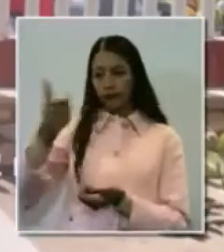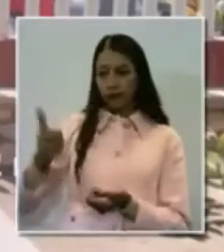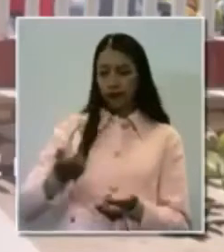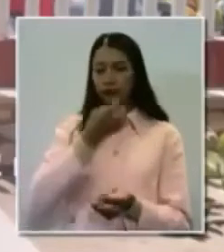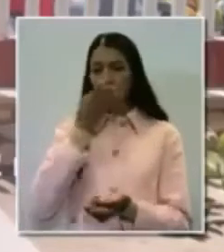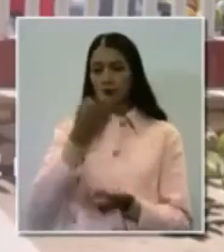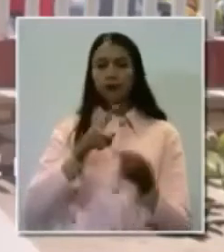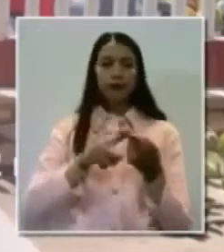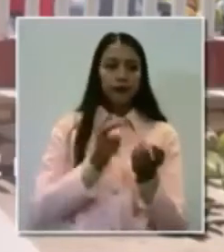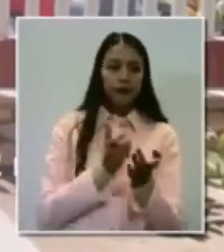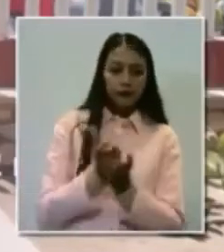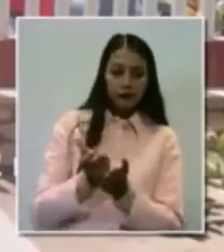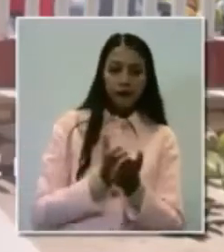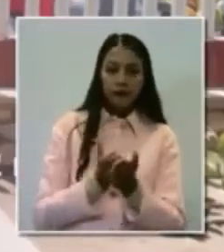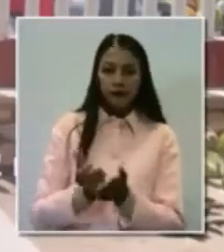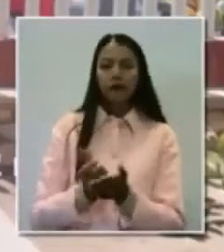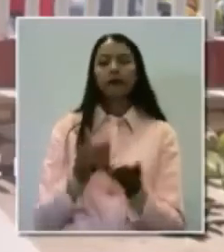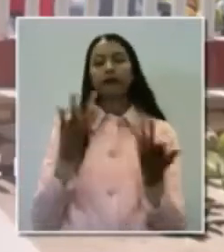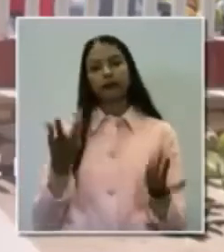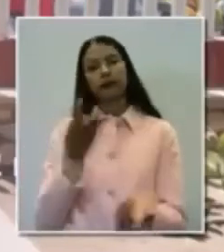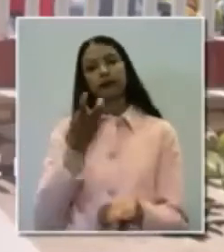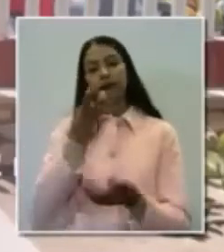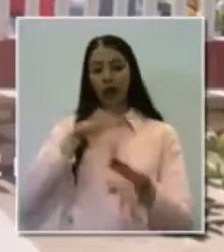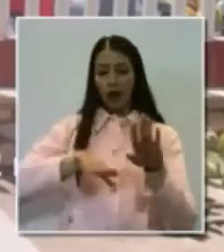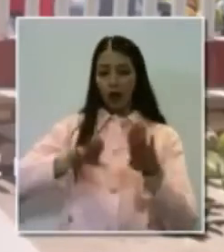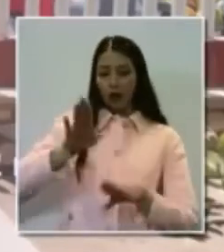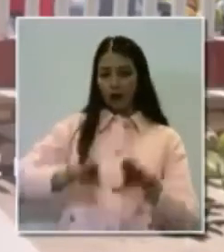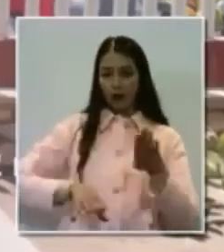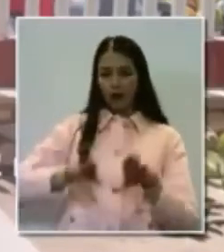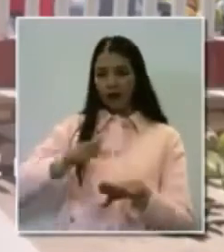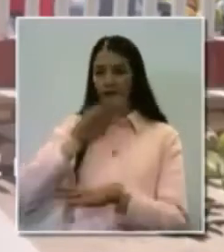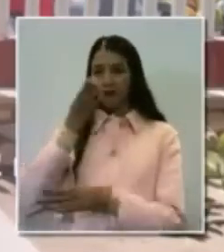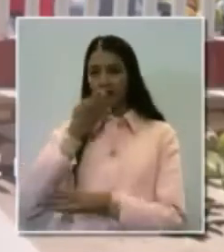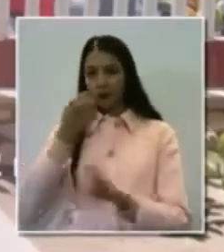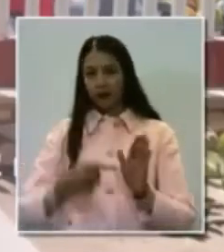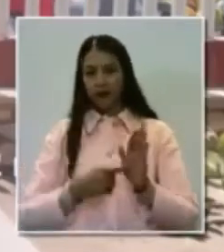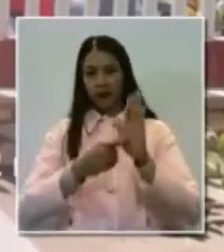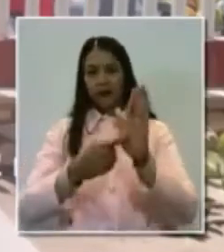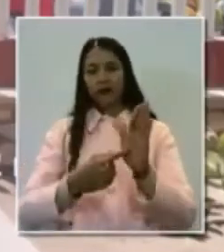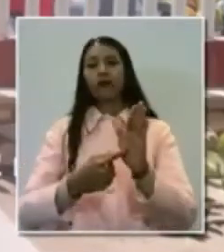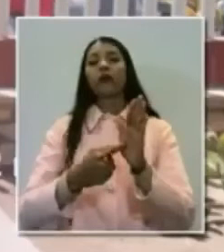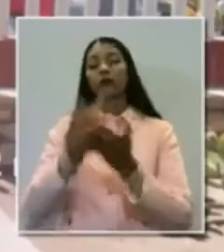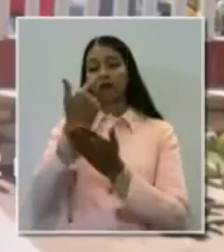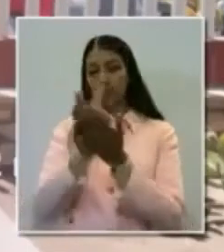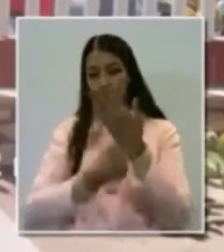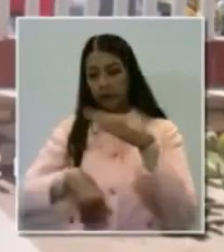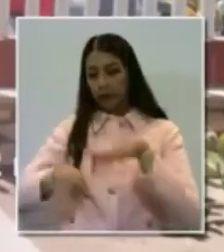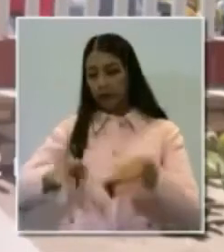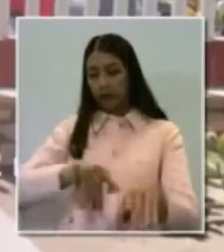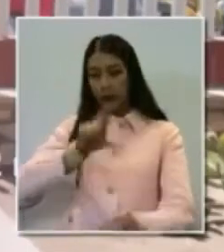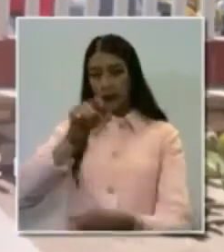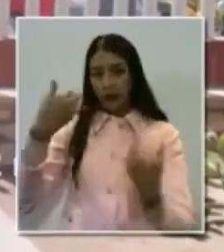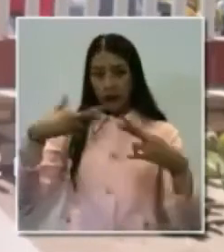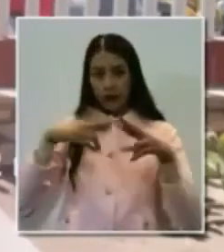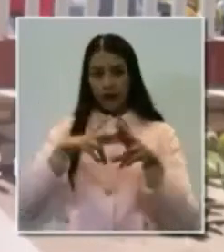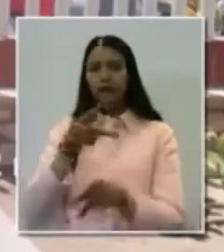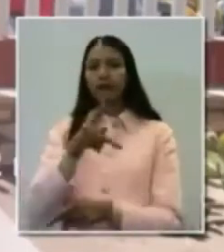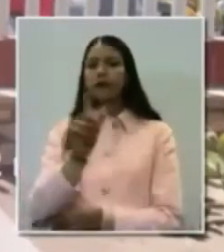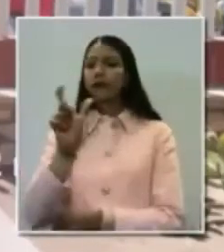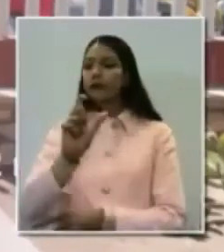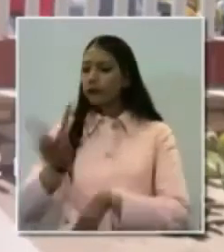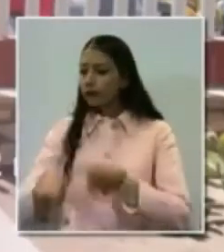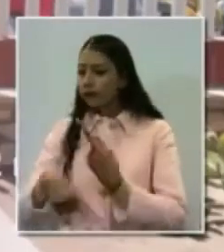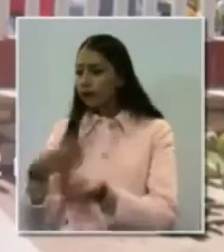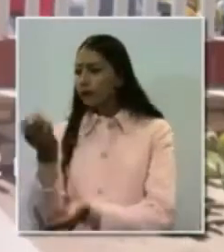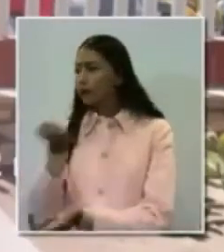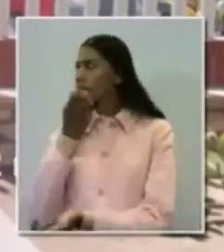lógicamente quiénes cobran ahí. Por lo tanto, es que a veces hay en una escuela que presenta una plantilla laboral de 20 maestros, pero cuando vamos